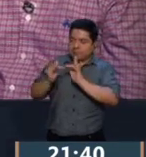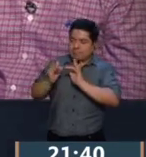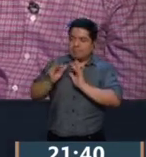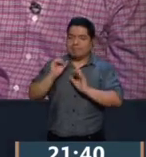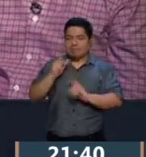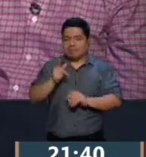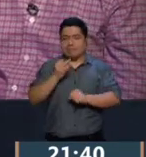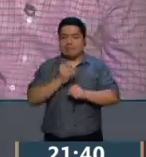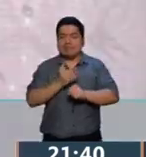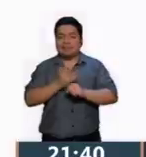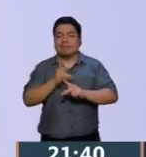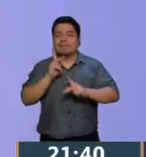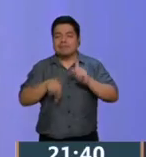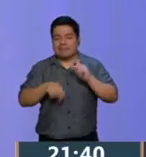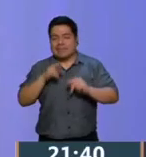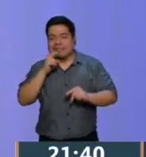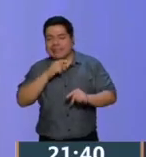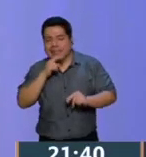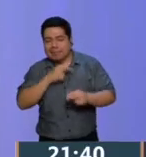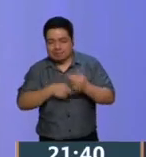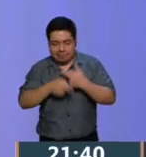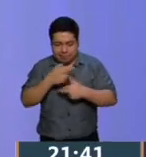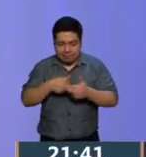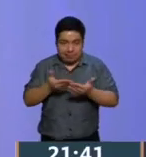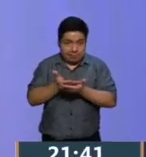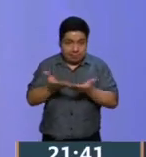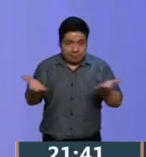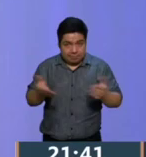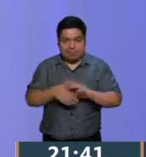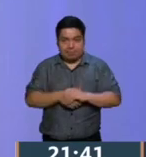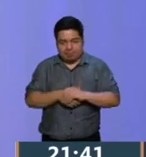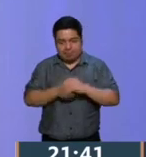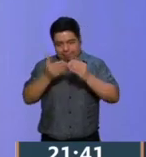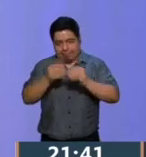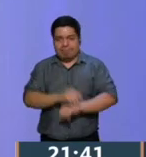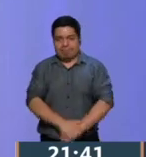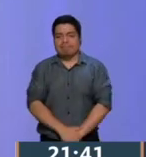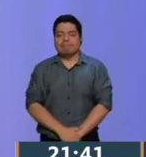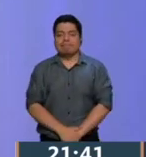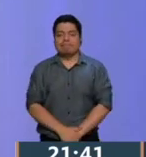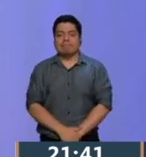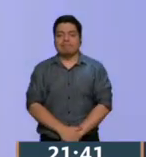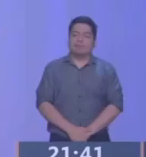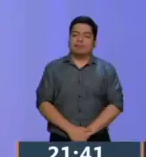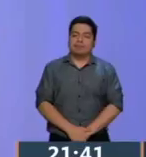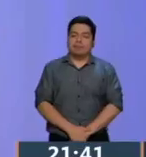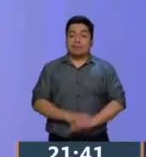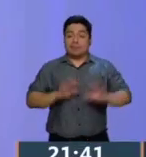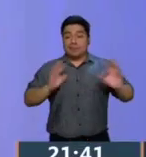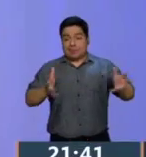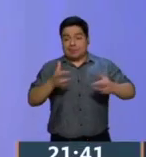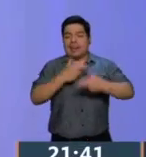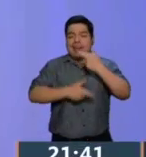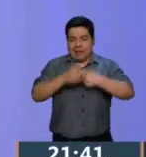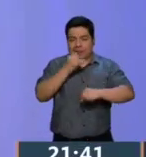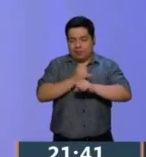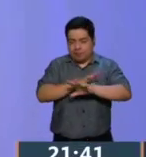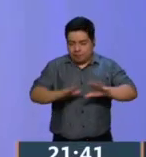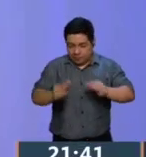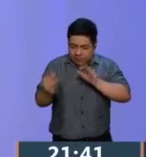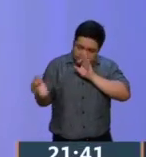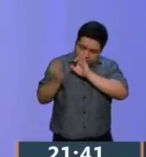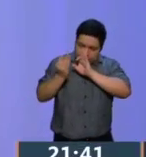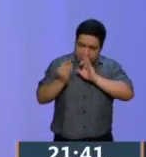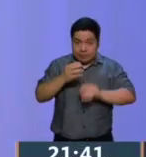sí. Vamos a un breve corte y regresamos con transparencia y rendición de cuentas. Vamos a un corte, ya volvemos. Estamos de regreso en De Cara